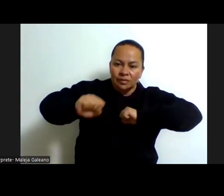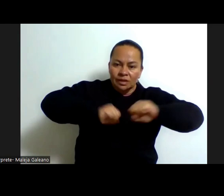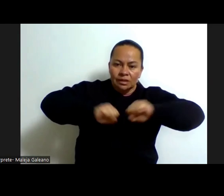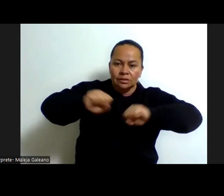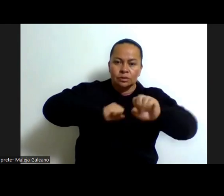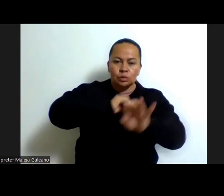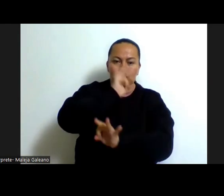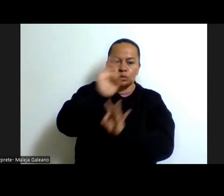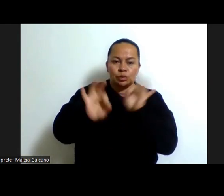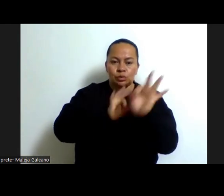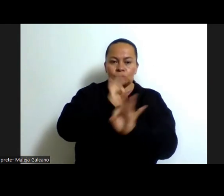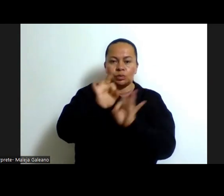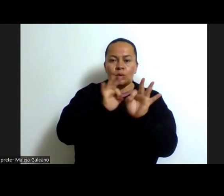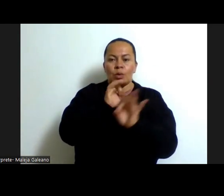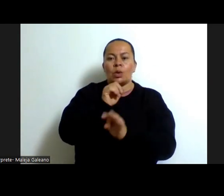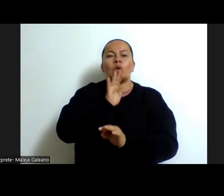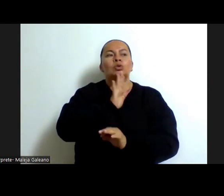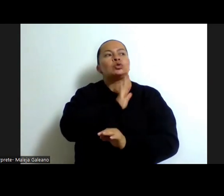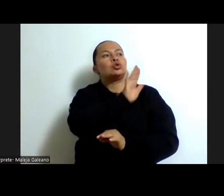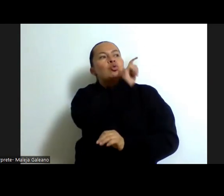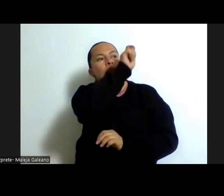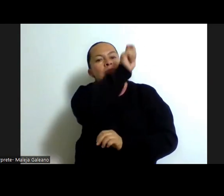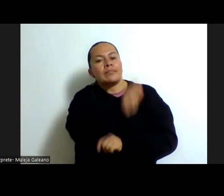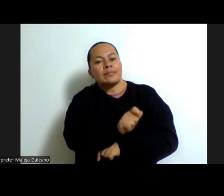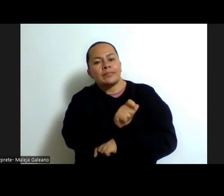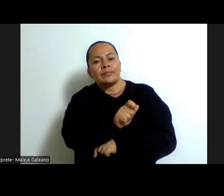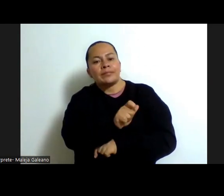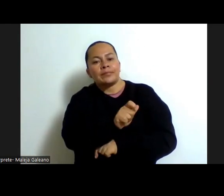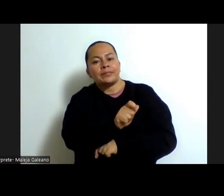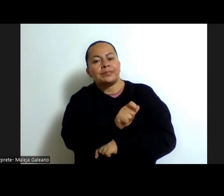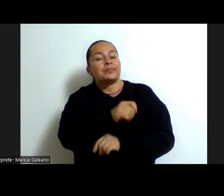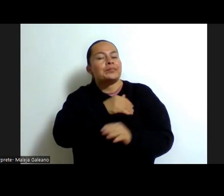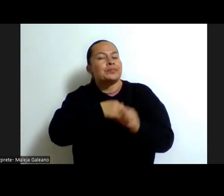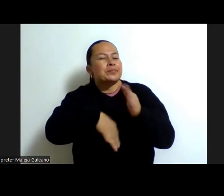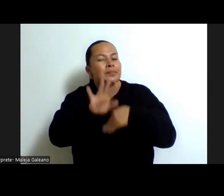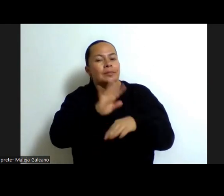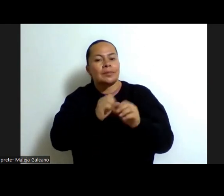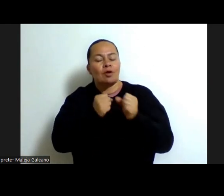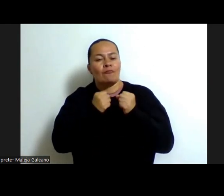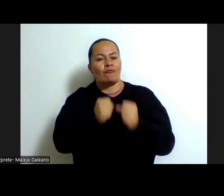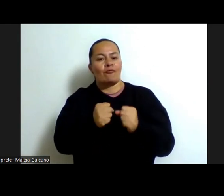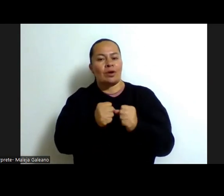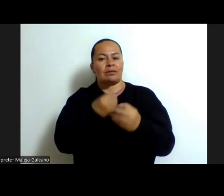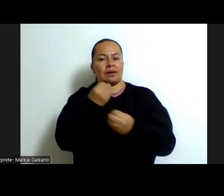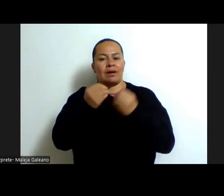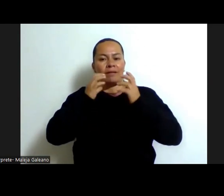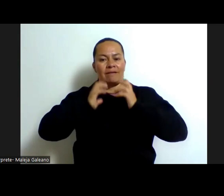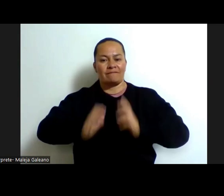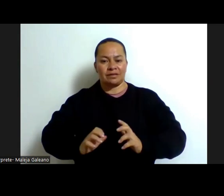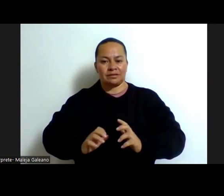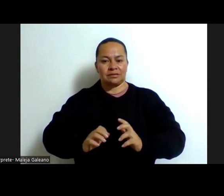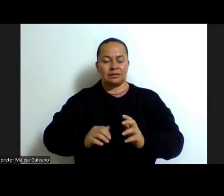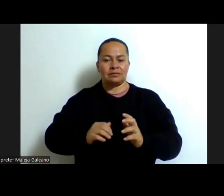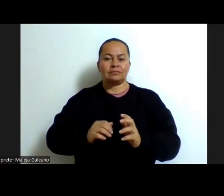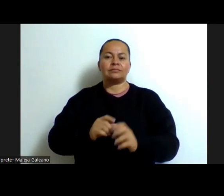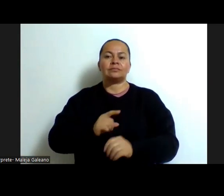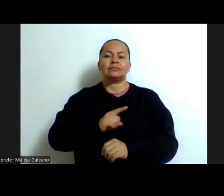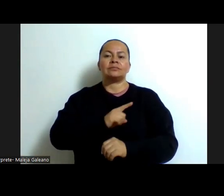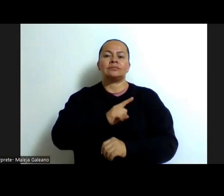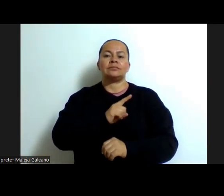que haga una persona sí por más fuerte que sea físicamente sí